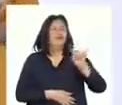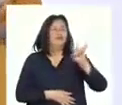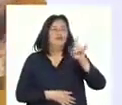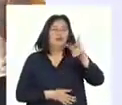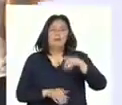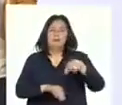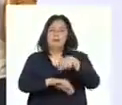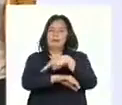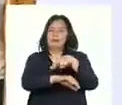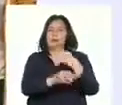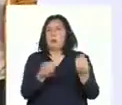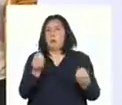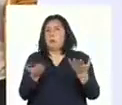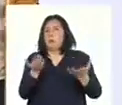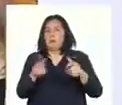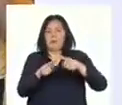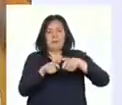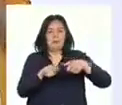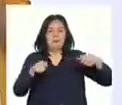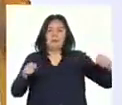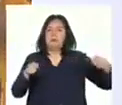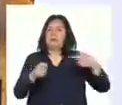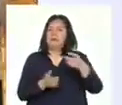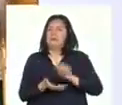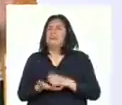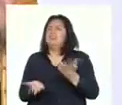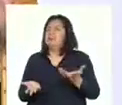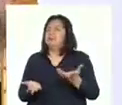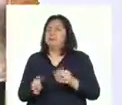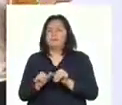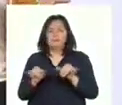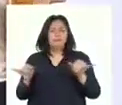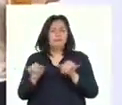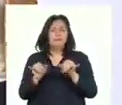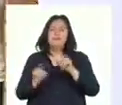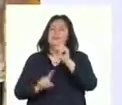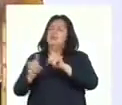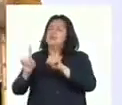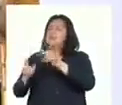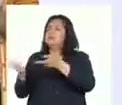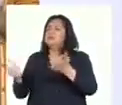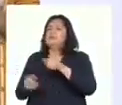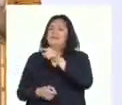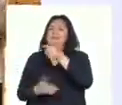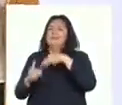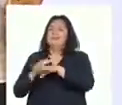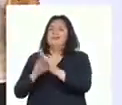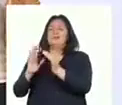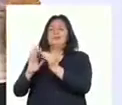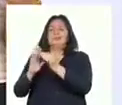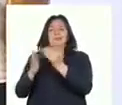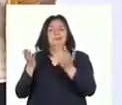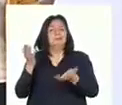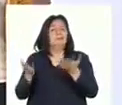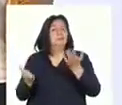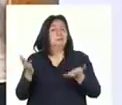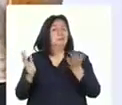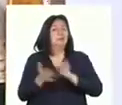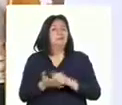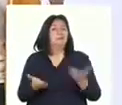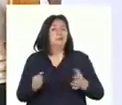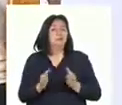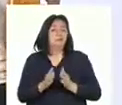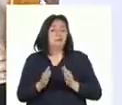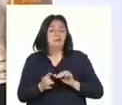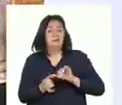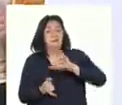Utilizarán una regla o una cinta métrica y medirán la longitud de algún objeto que tengan en casa. Puede ser el ancho